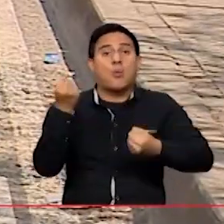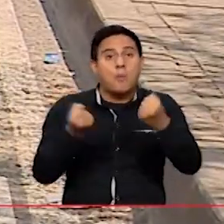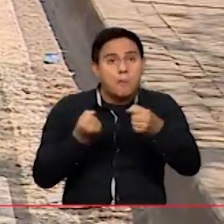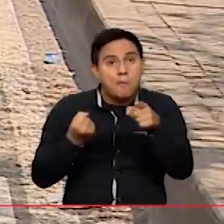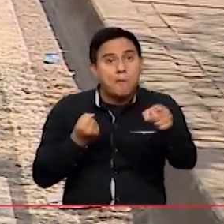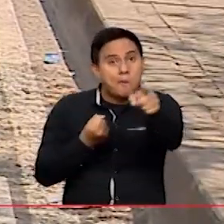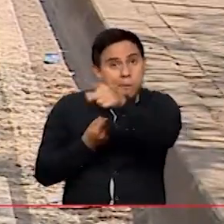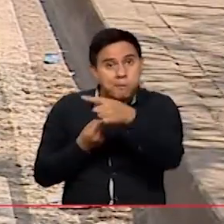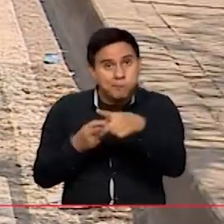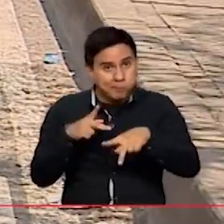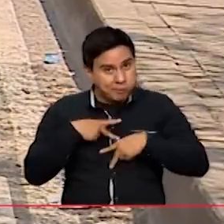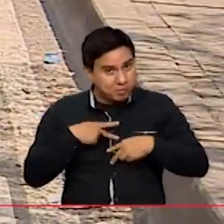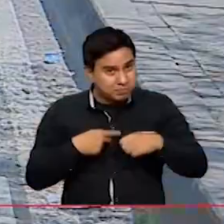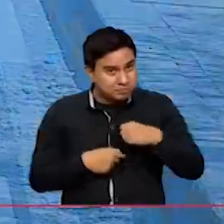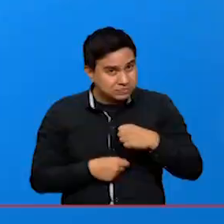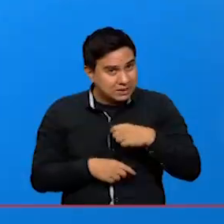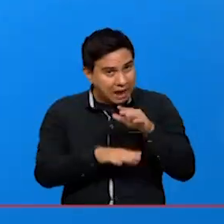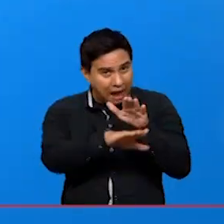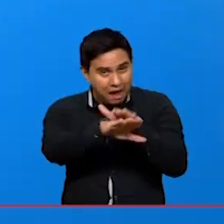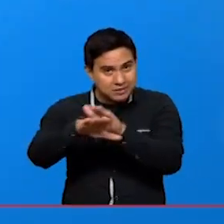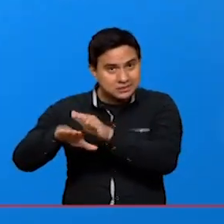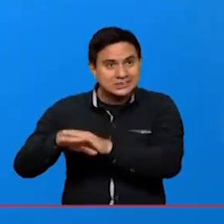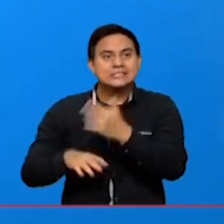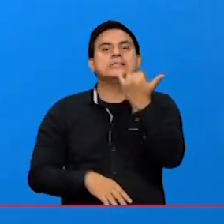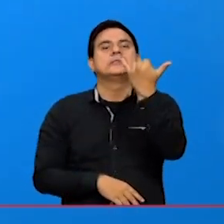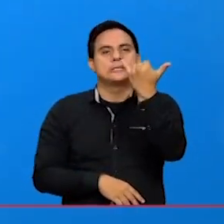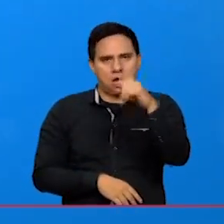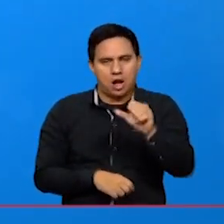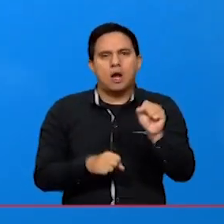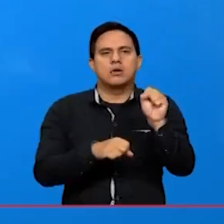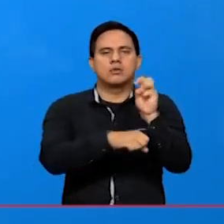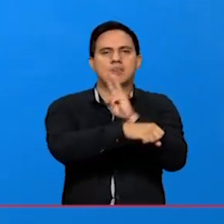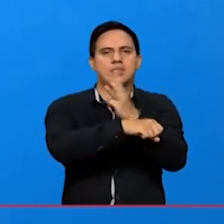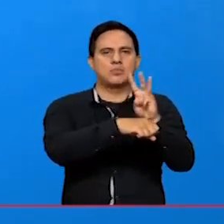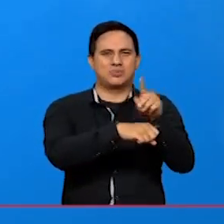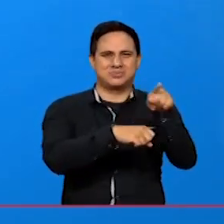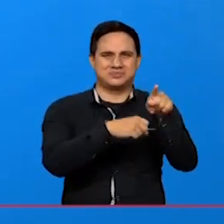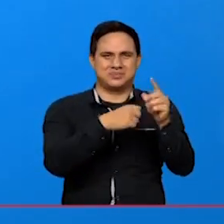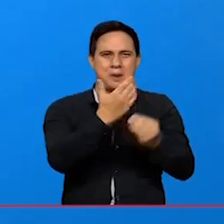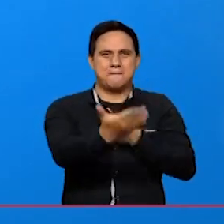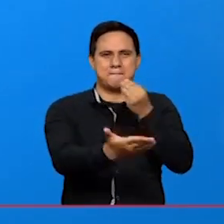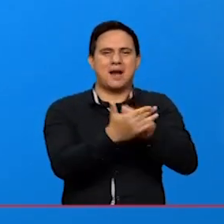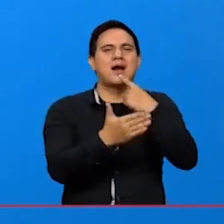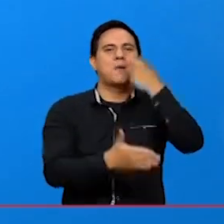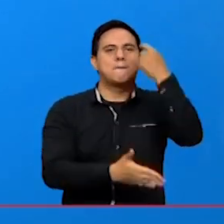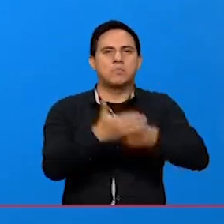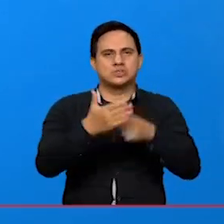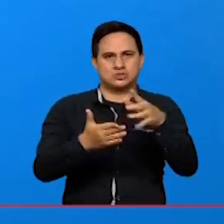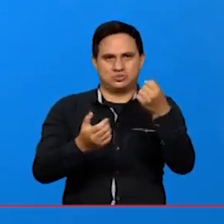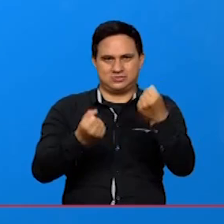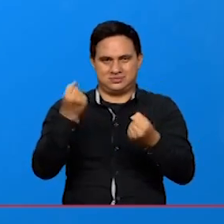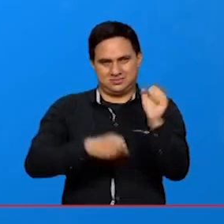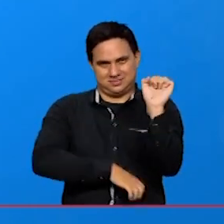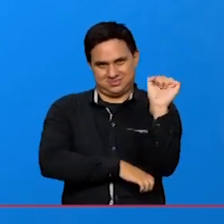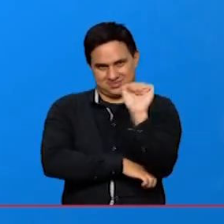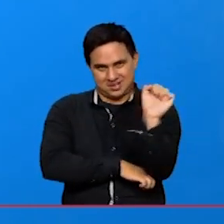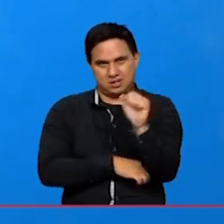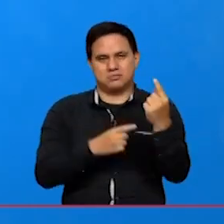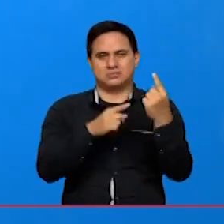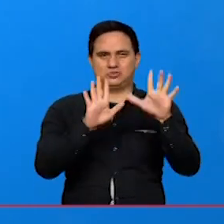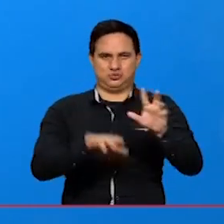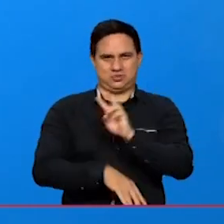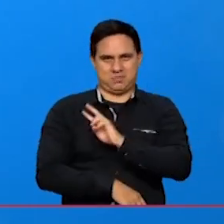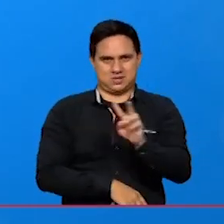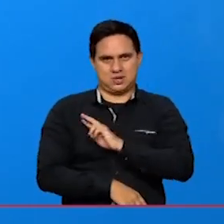de vehículos porque ya está activa la plataforma para el pago del impuesto vehicular del Valle del Cauca,